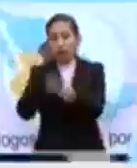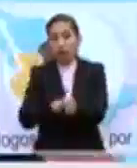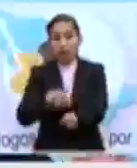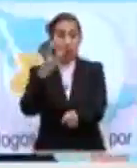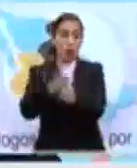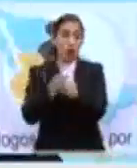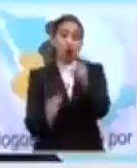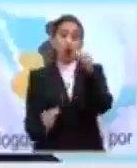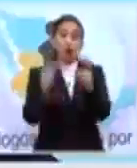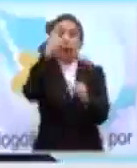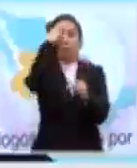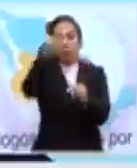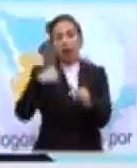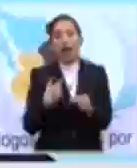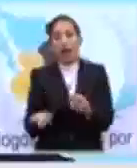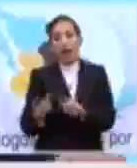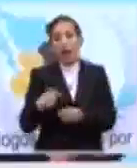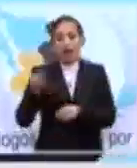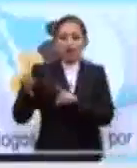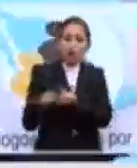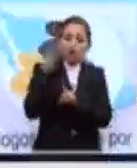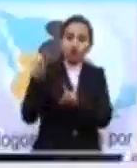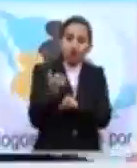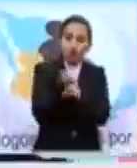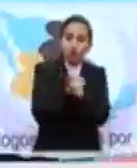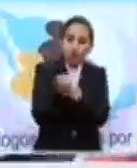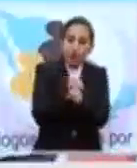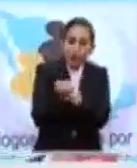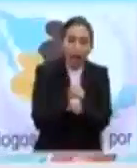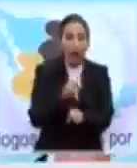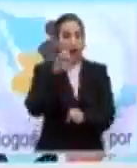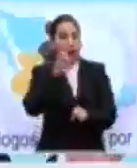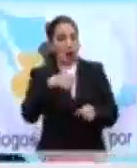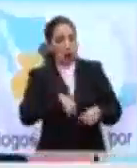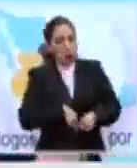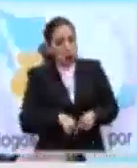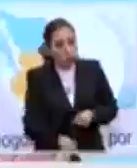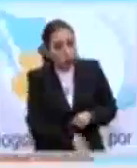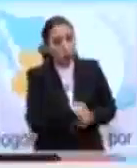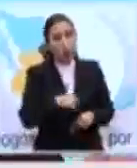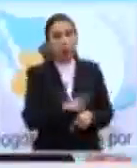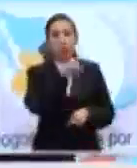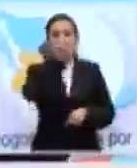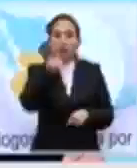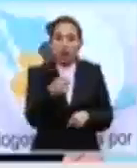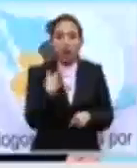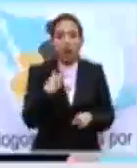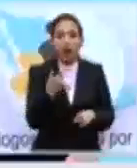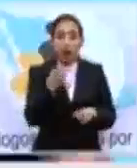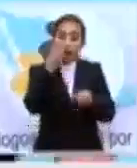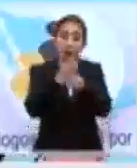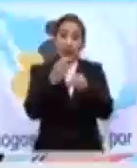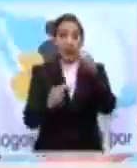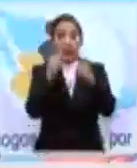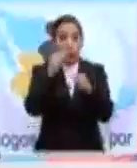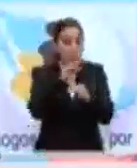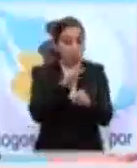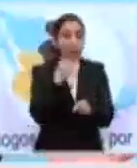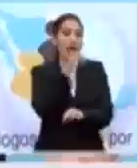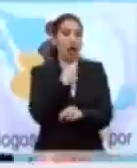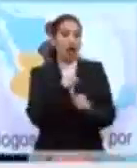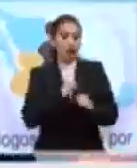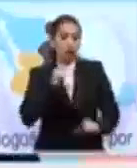de segundo nivel para que le hagan la hemodiálisis o la diálisis peritoneal, y de repente pues hay que enviarlo al tercer nivel porque necesita